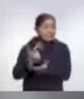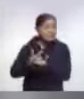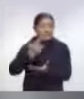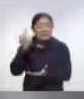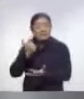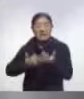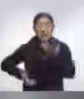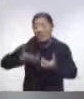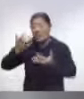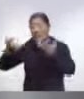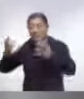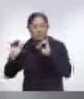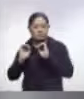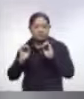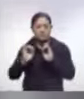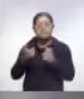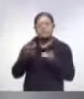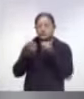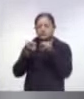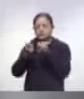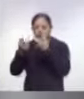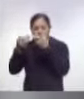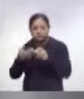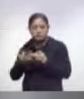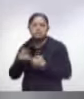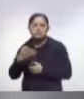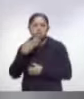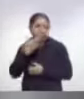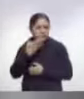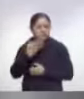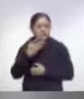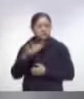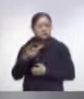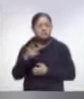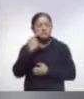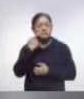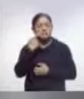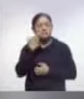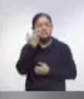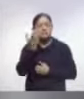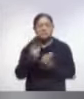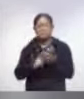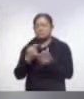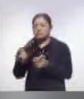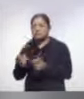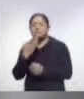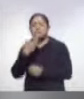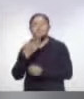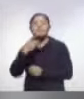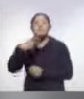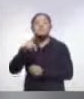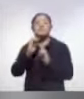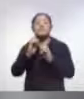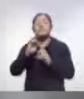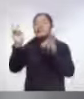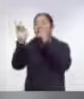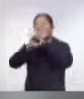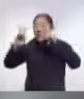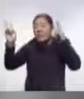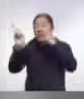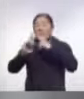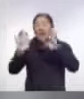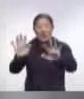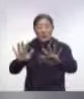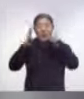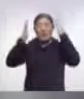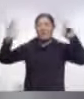se salga de control. Es una práctica agrícola que se lleva a cabo, pero también tome en cuenta la dirección del viento, la velocidad del viento